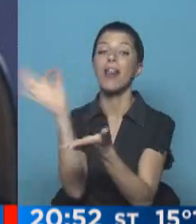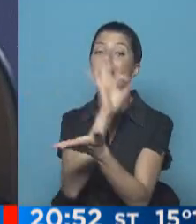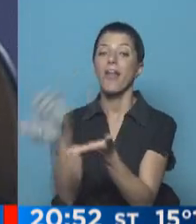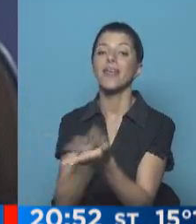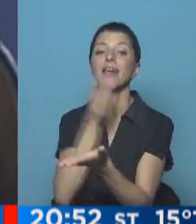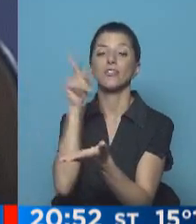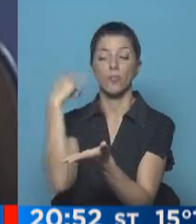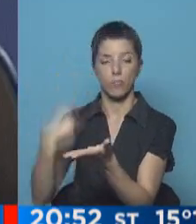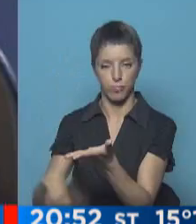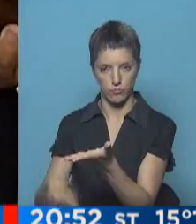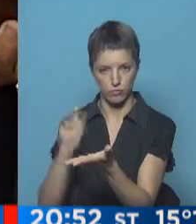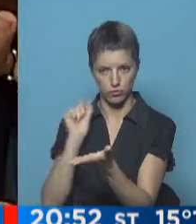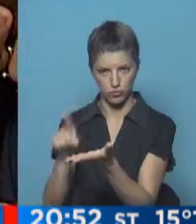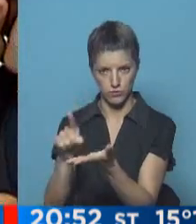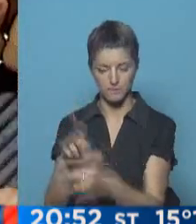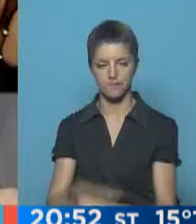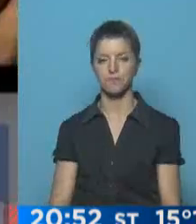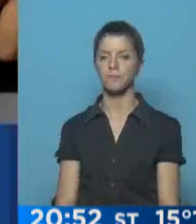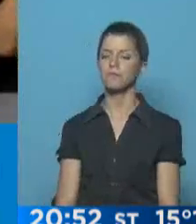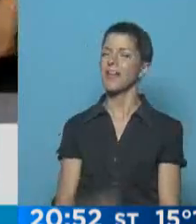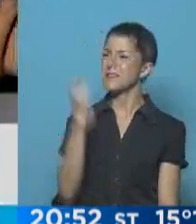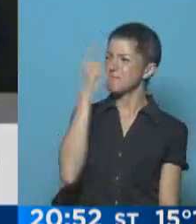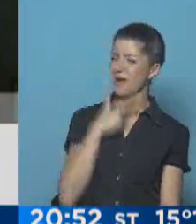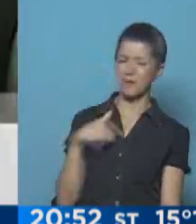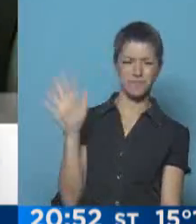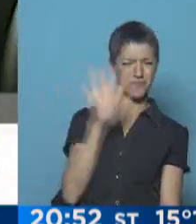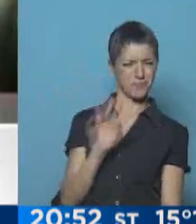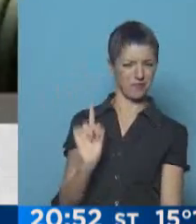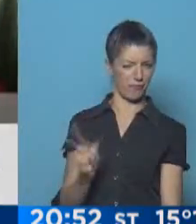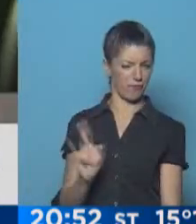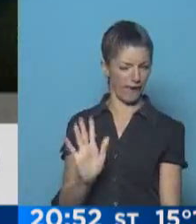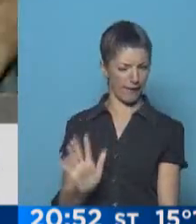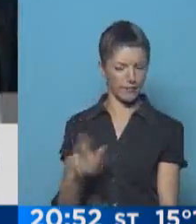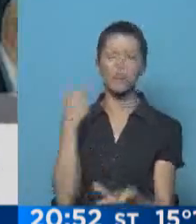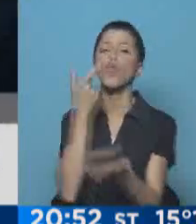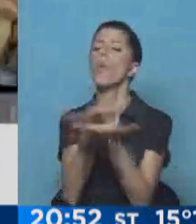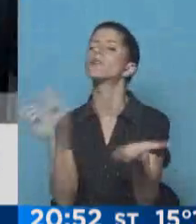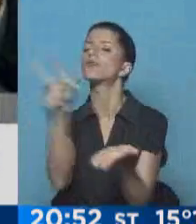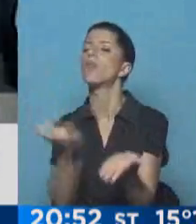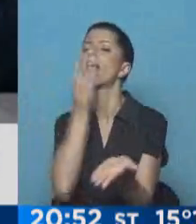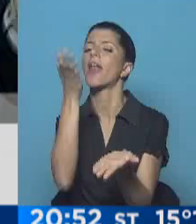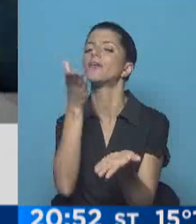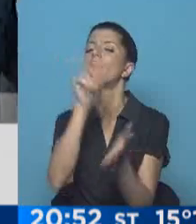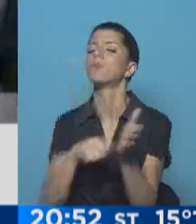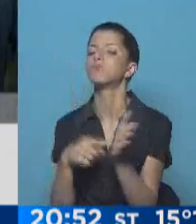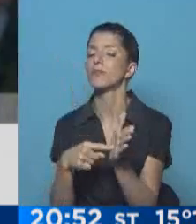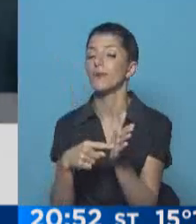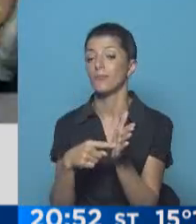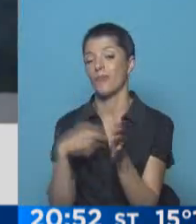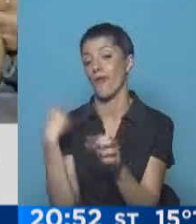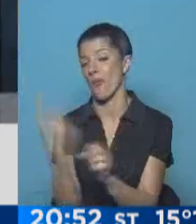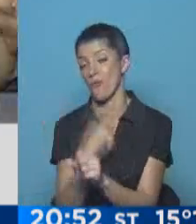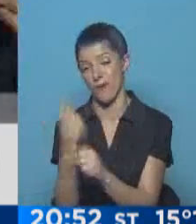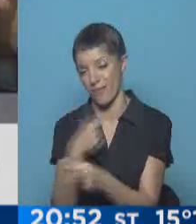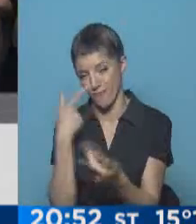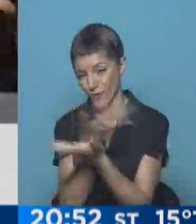declaración de bienes. Macri es un turbio, toda su vida ha sido un turbio. ¿Por qué no muestra la declaración jurada? Porque no puede mostrar muchas de las cosas